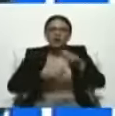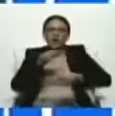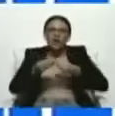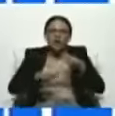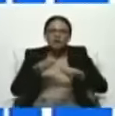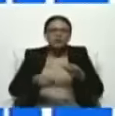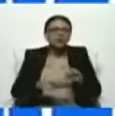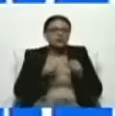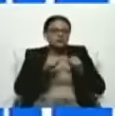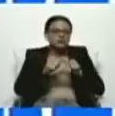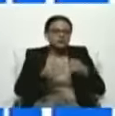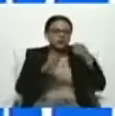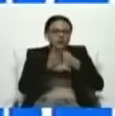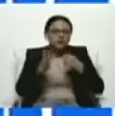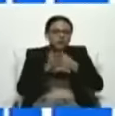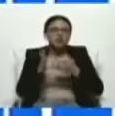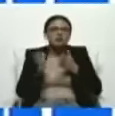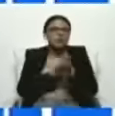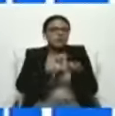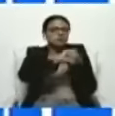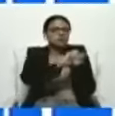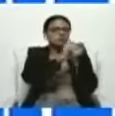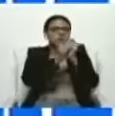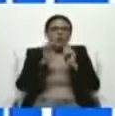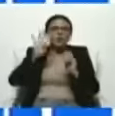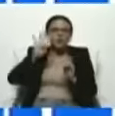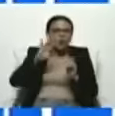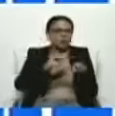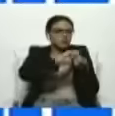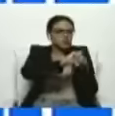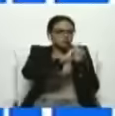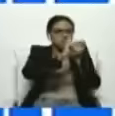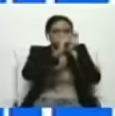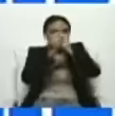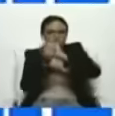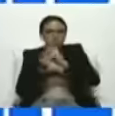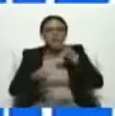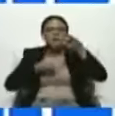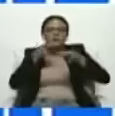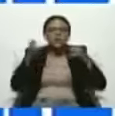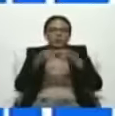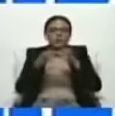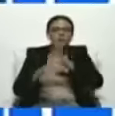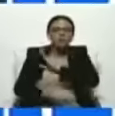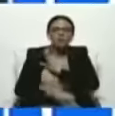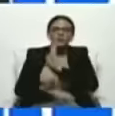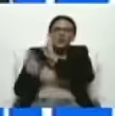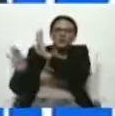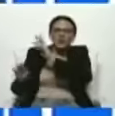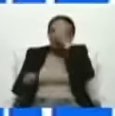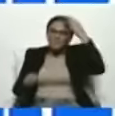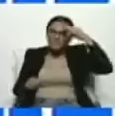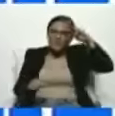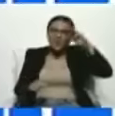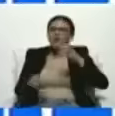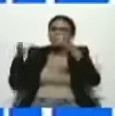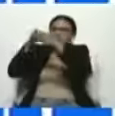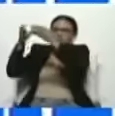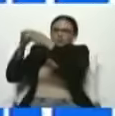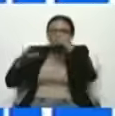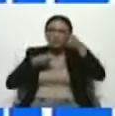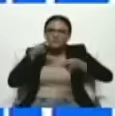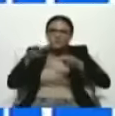transformación en los Estados Unidos Mexicanos. Nos referimos al Partido Morena, y felicitando al Partido Morena queremos felicitar también a